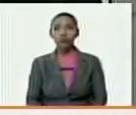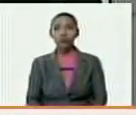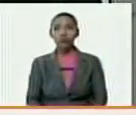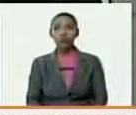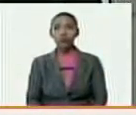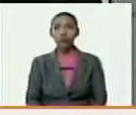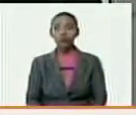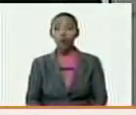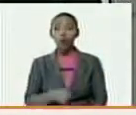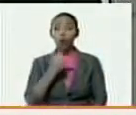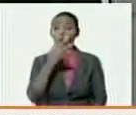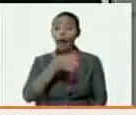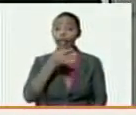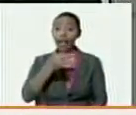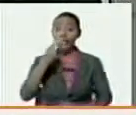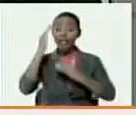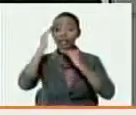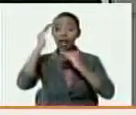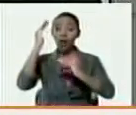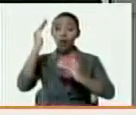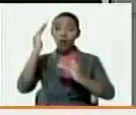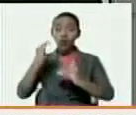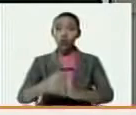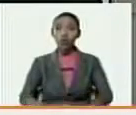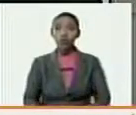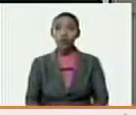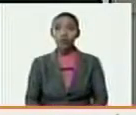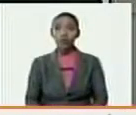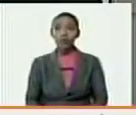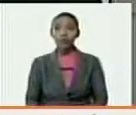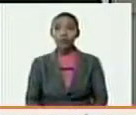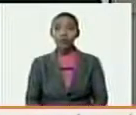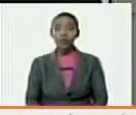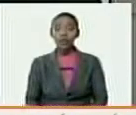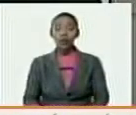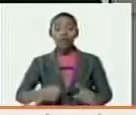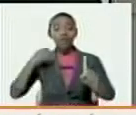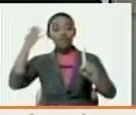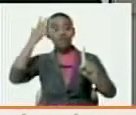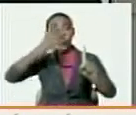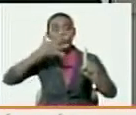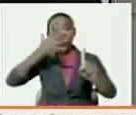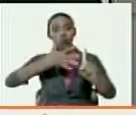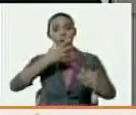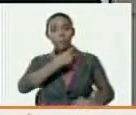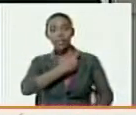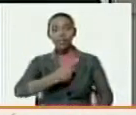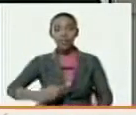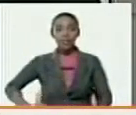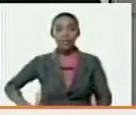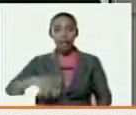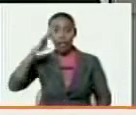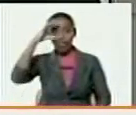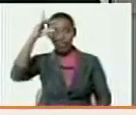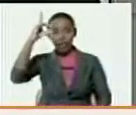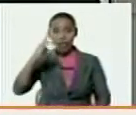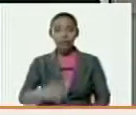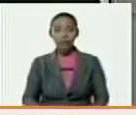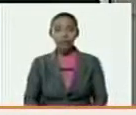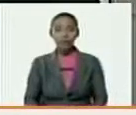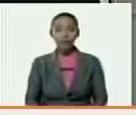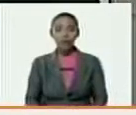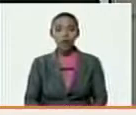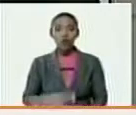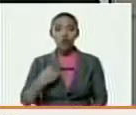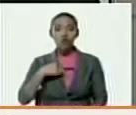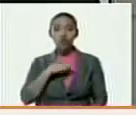y buenas tardes saludos a todos ya todos los que nos escuchan por instrucciones de la vicepresidente ejecutiva dura del cierto dríguez vamos